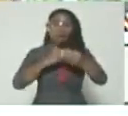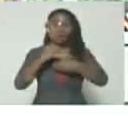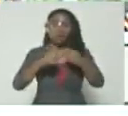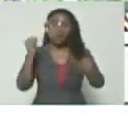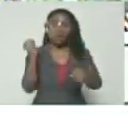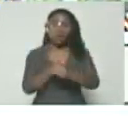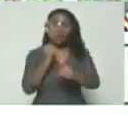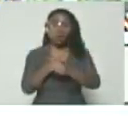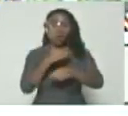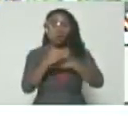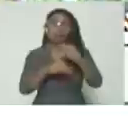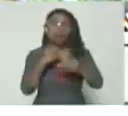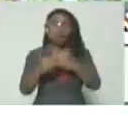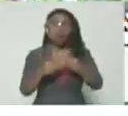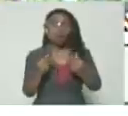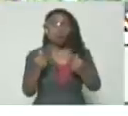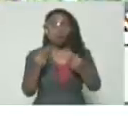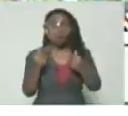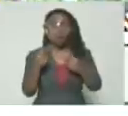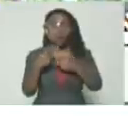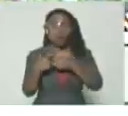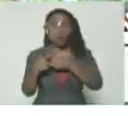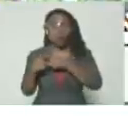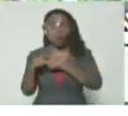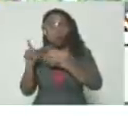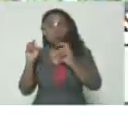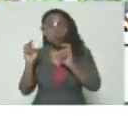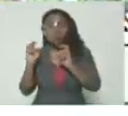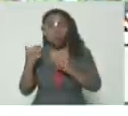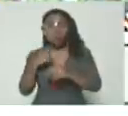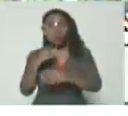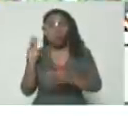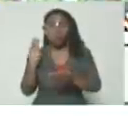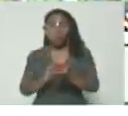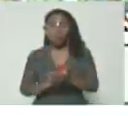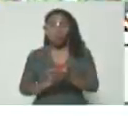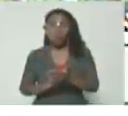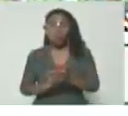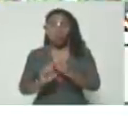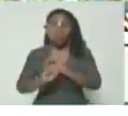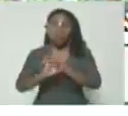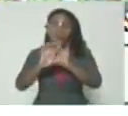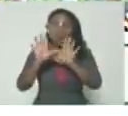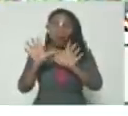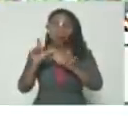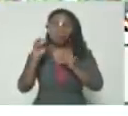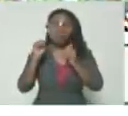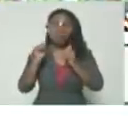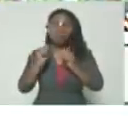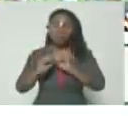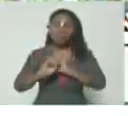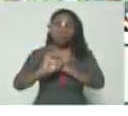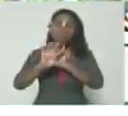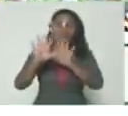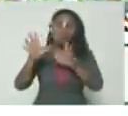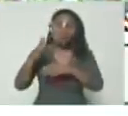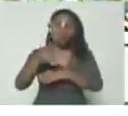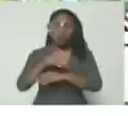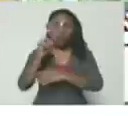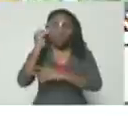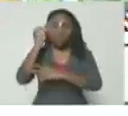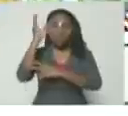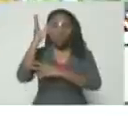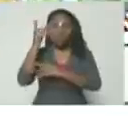seguimos creando riqueza y por otro lado vamos estableciendo con claridad, pero bien claro, toda la